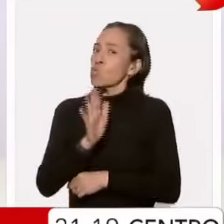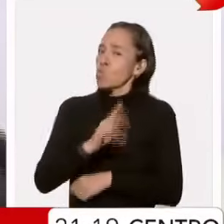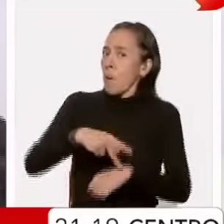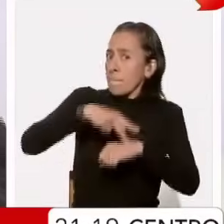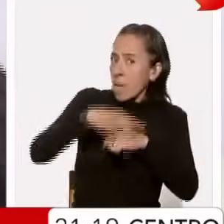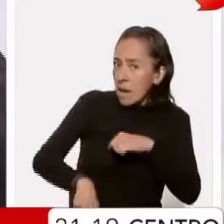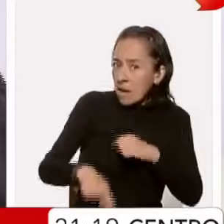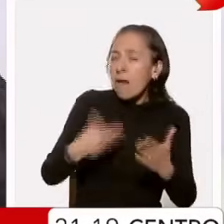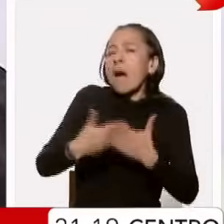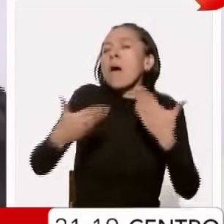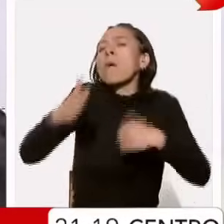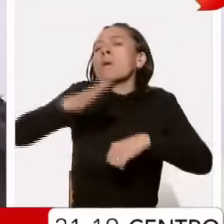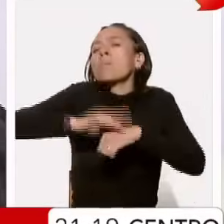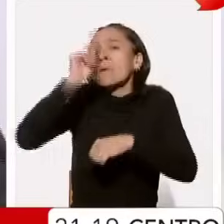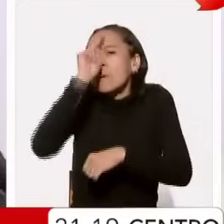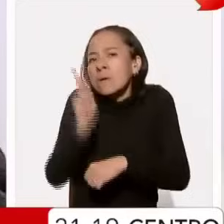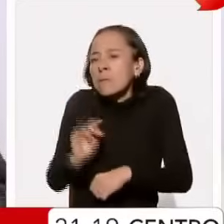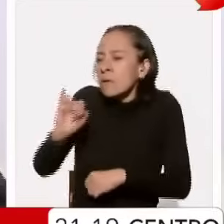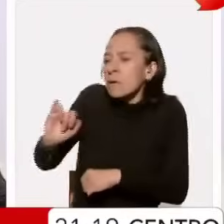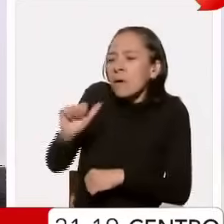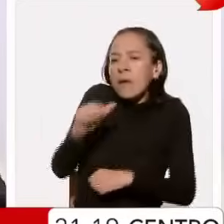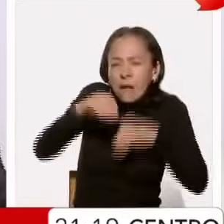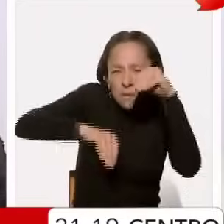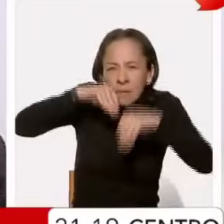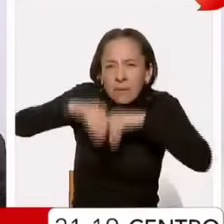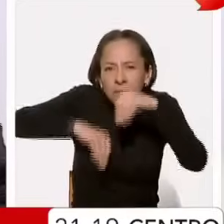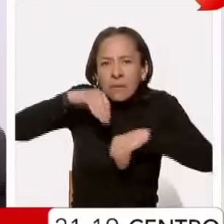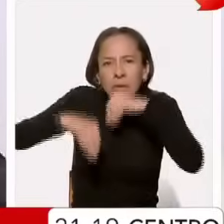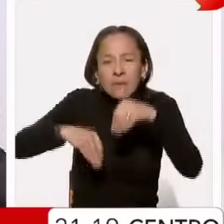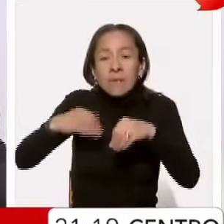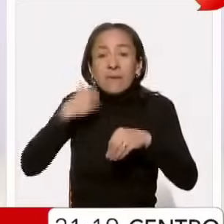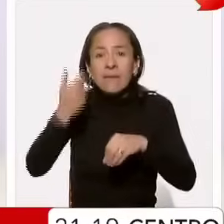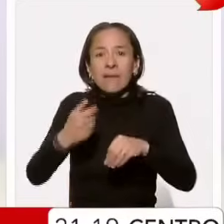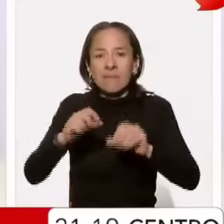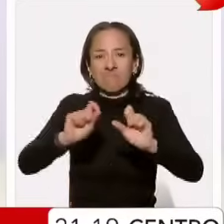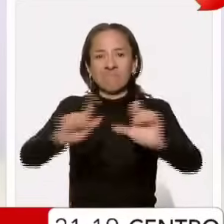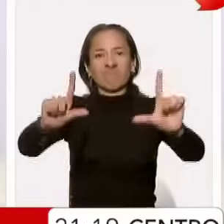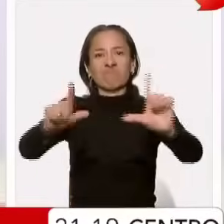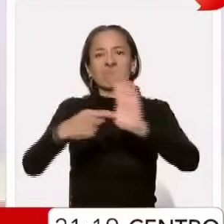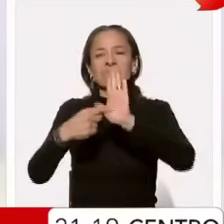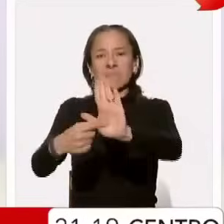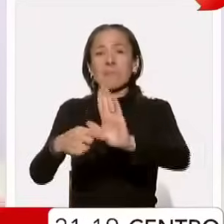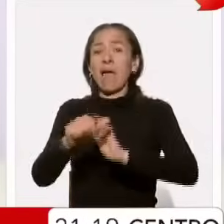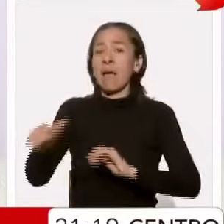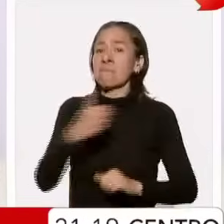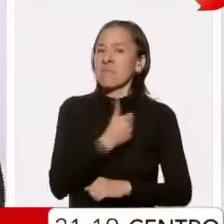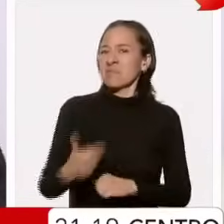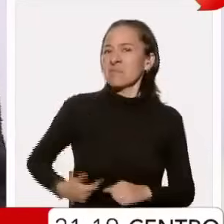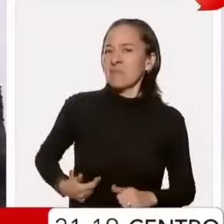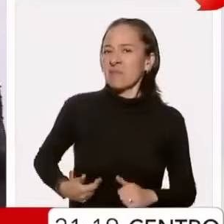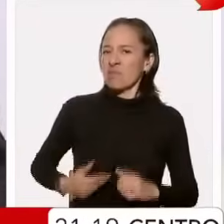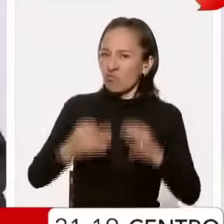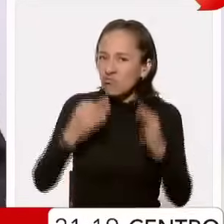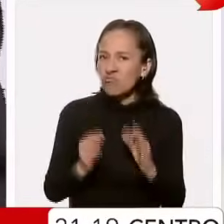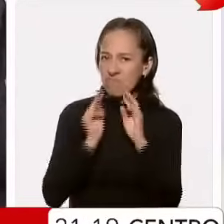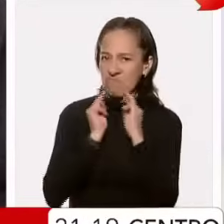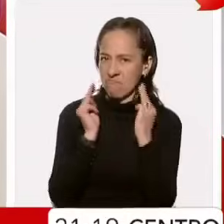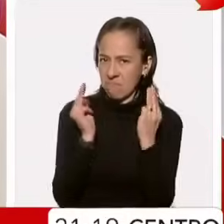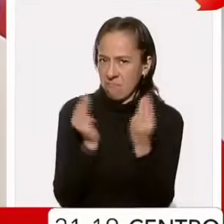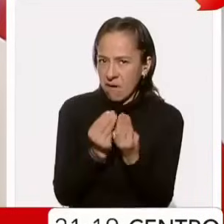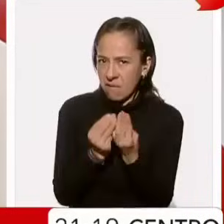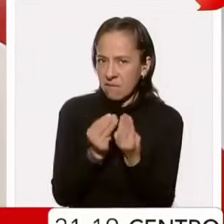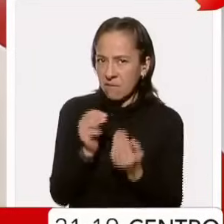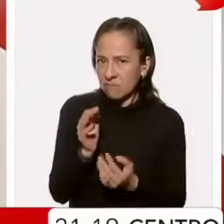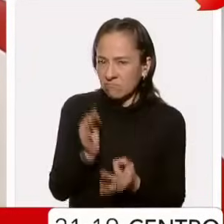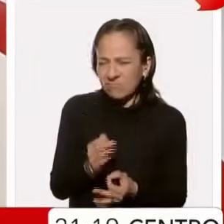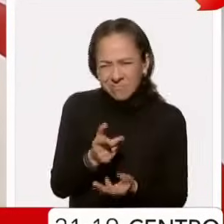artificial están queriendo poner en la mente de la gente el narcopresidente, que es absurdo porque es un